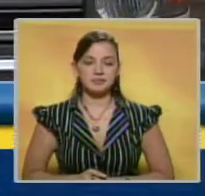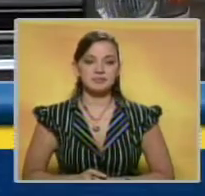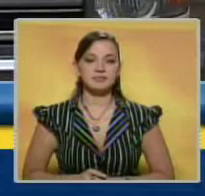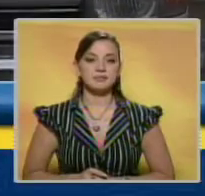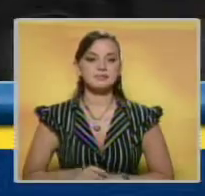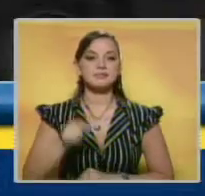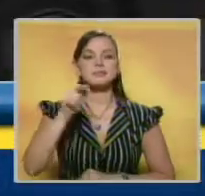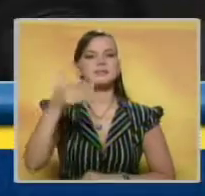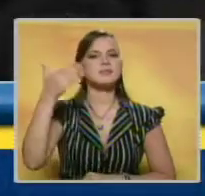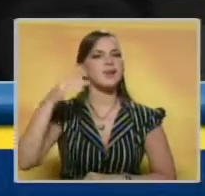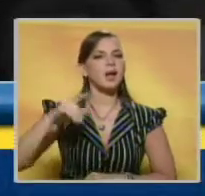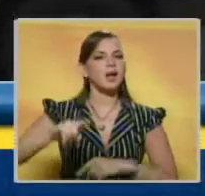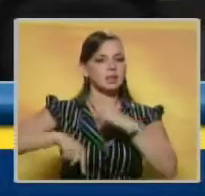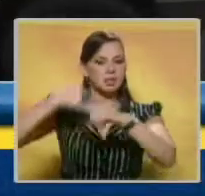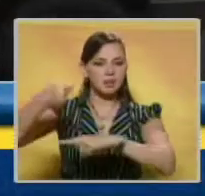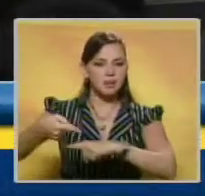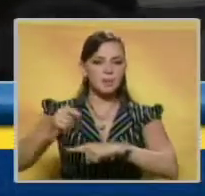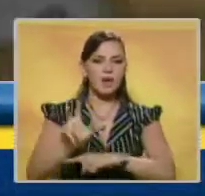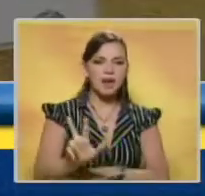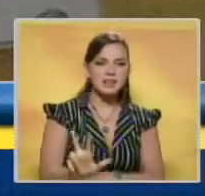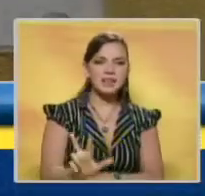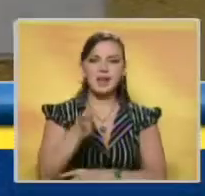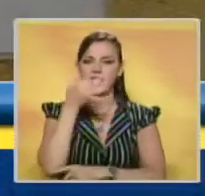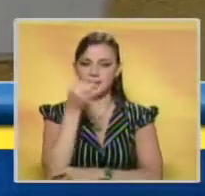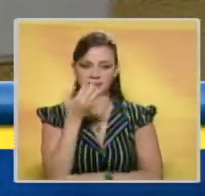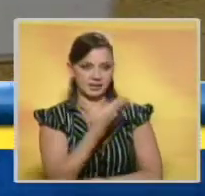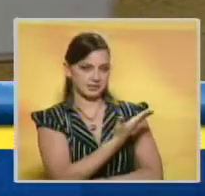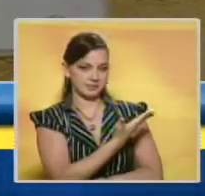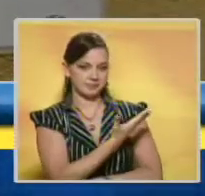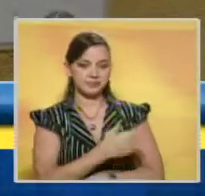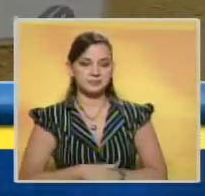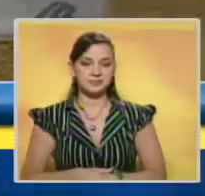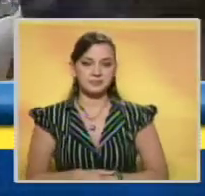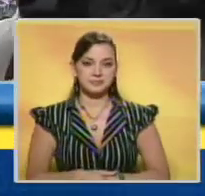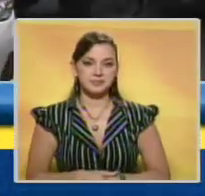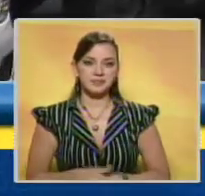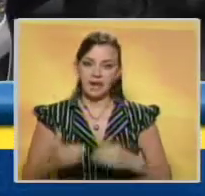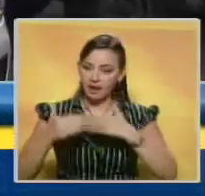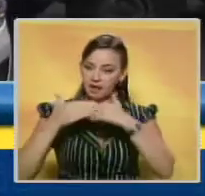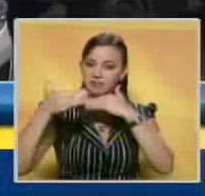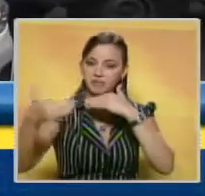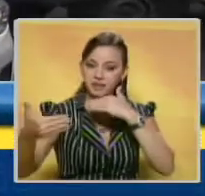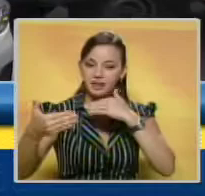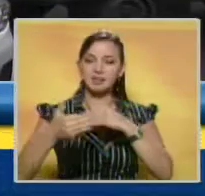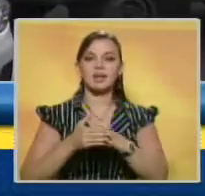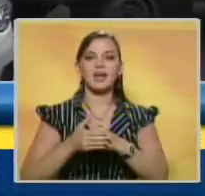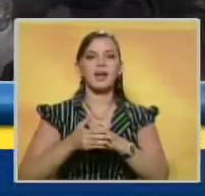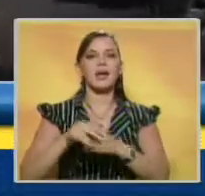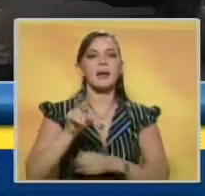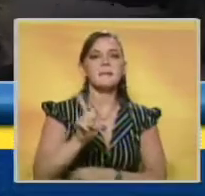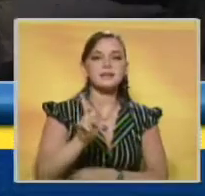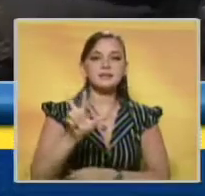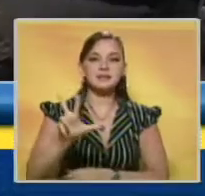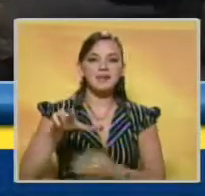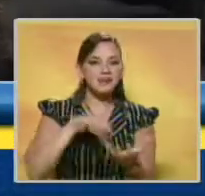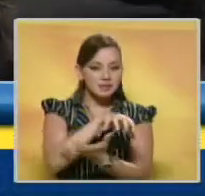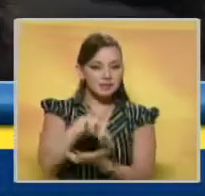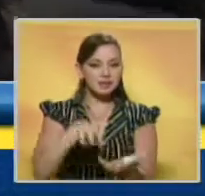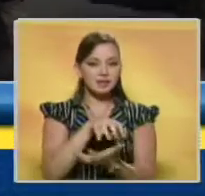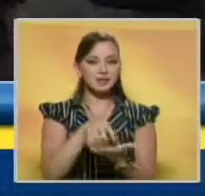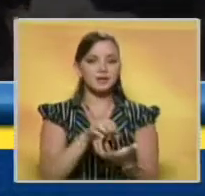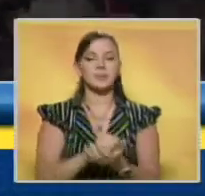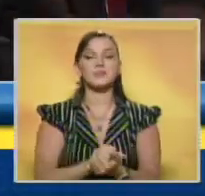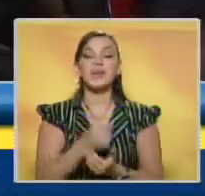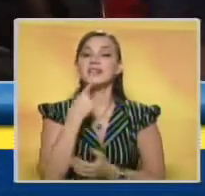hecho se registró pasadas las 3 de la tarde en la calle Real de la Cañada, frente al bloque 15 del 23 de enero al oeste de Caracas. Según